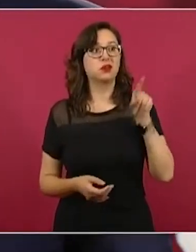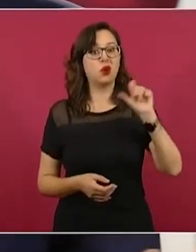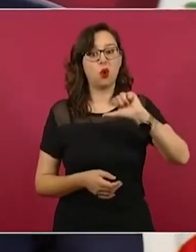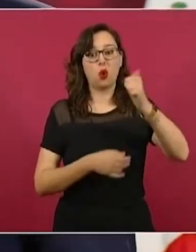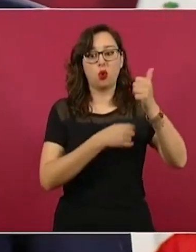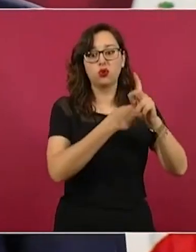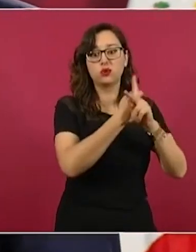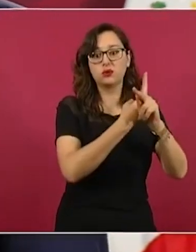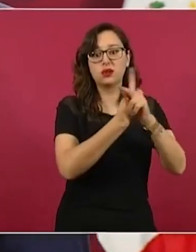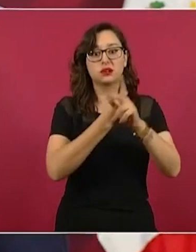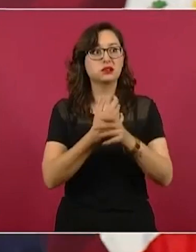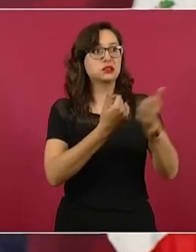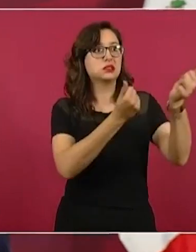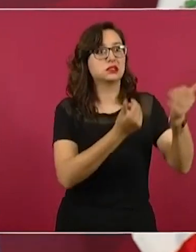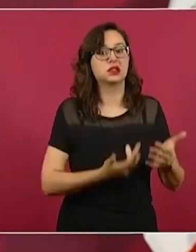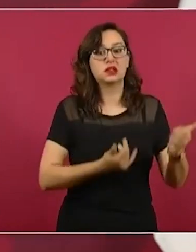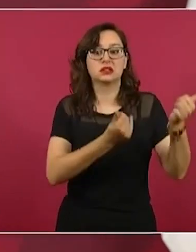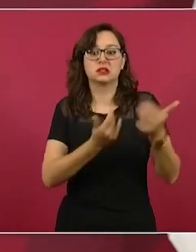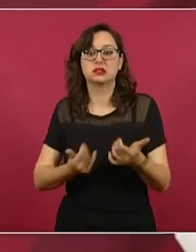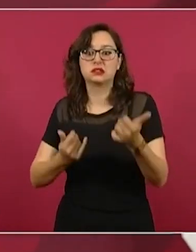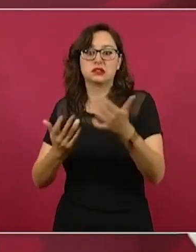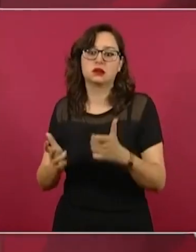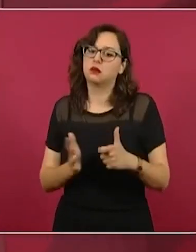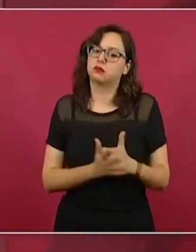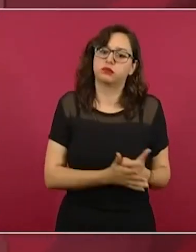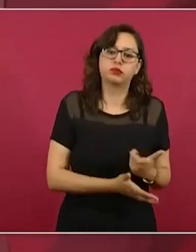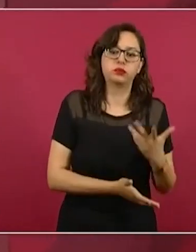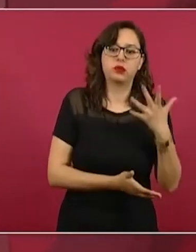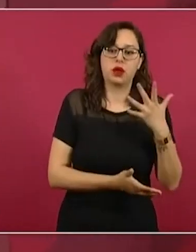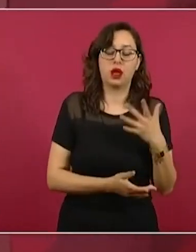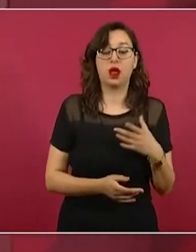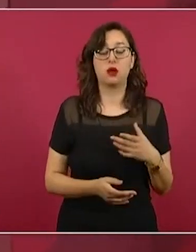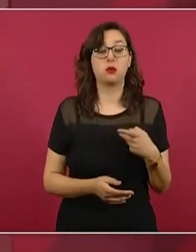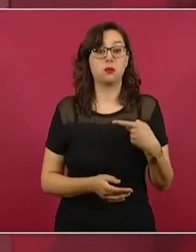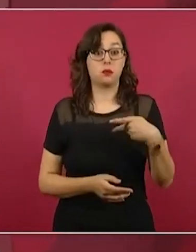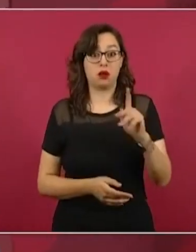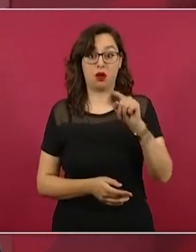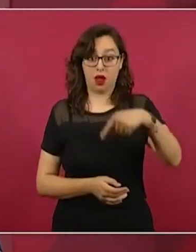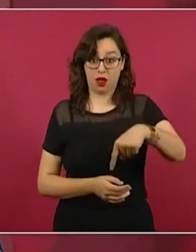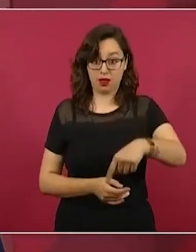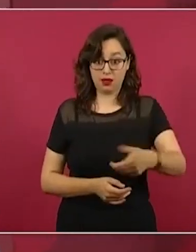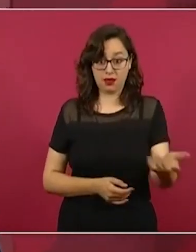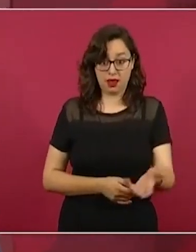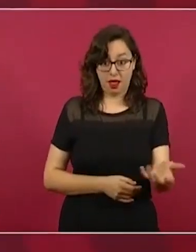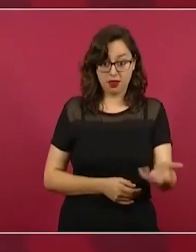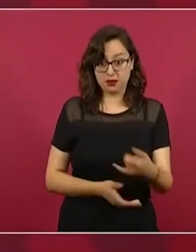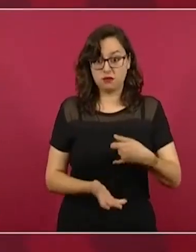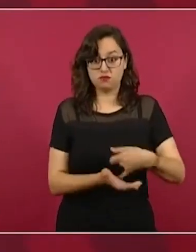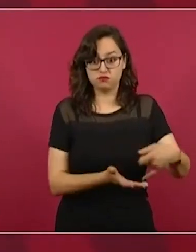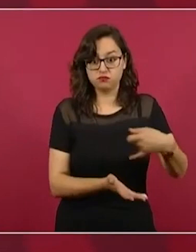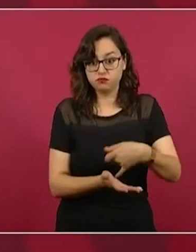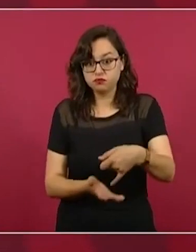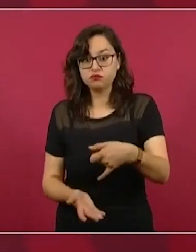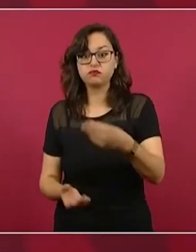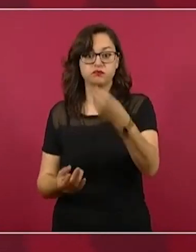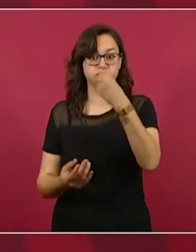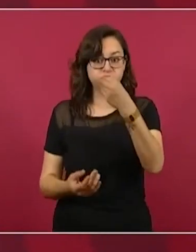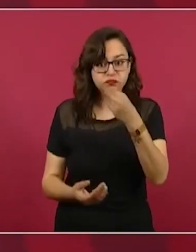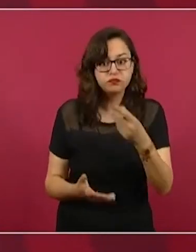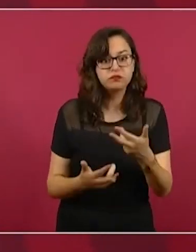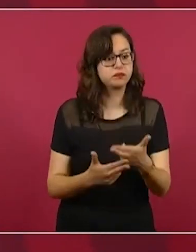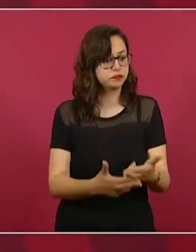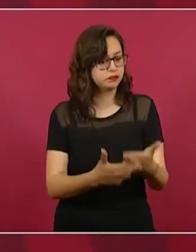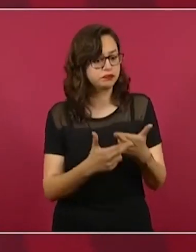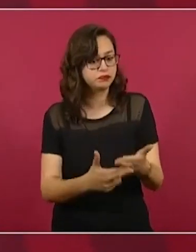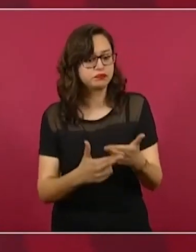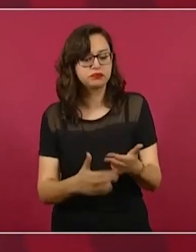autosuficientes, estamos protegidos. Y esto no solo pensando en la economía nacional, no solo en